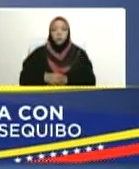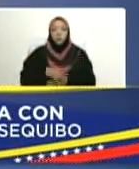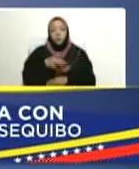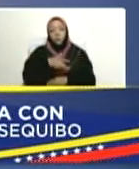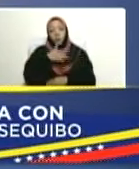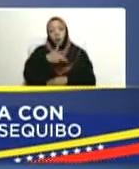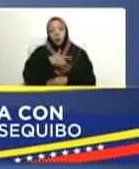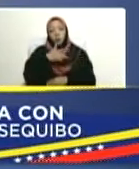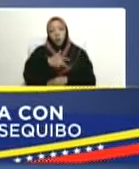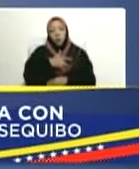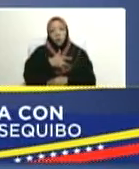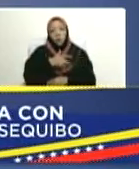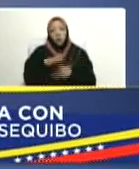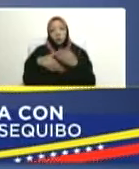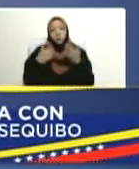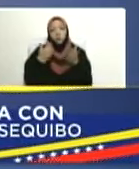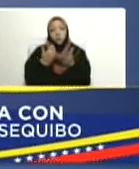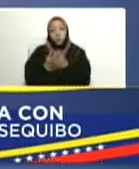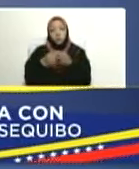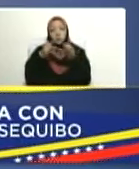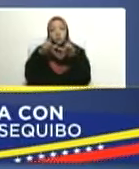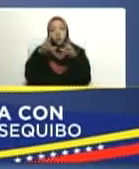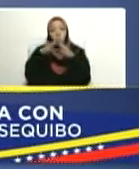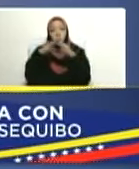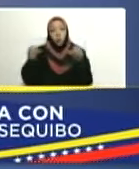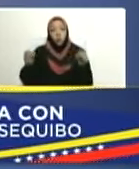sencillamente se consumó